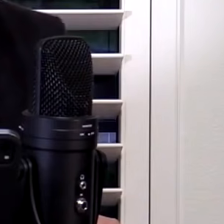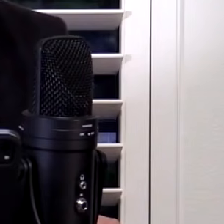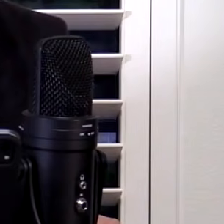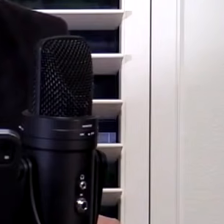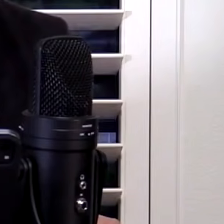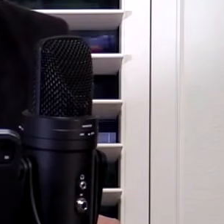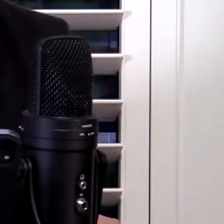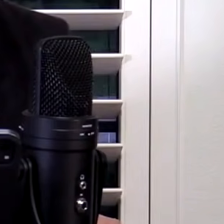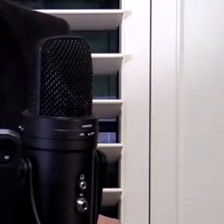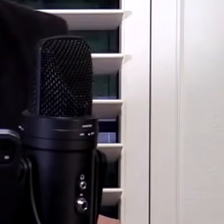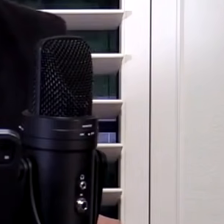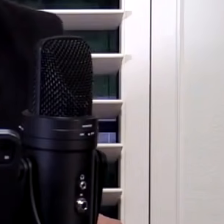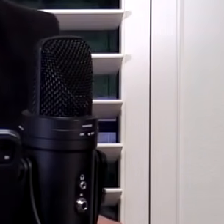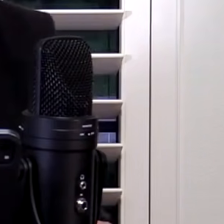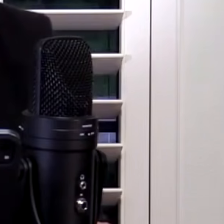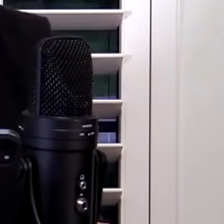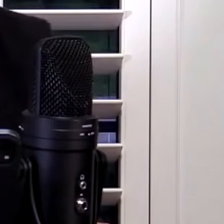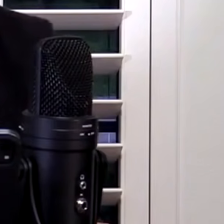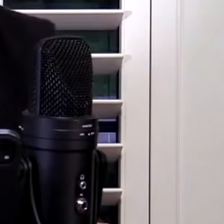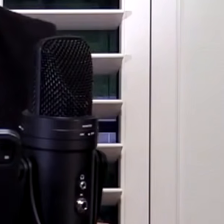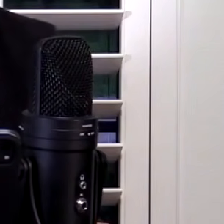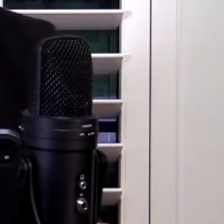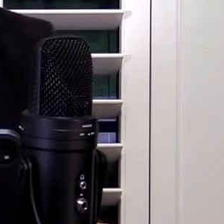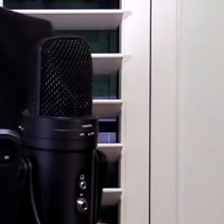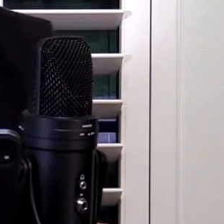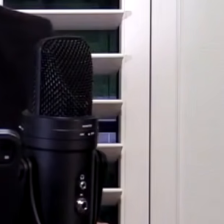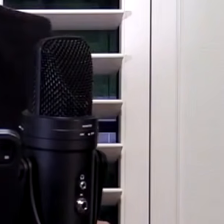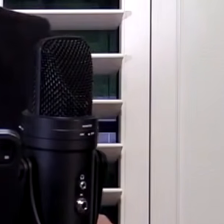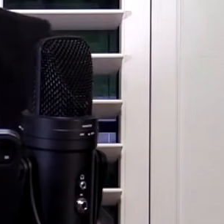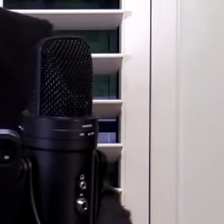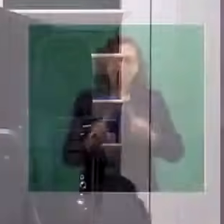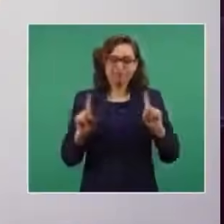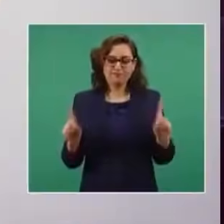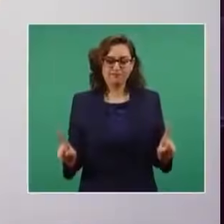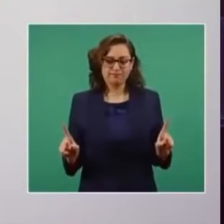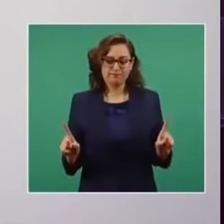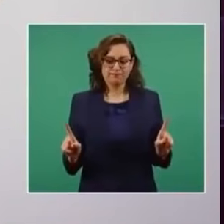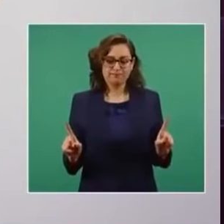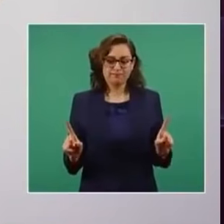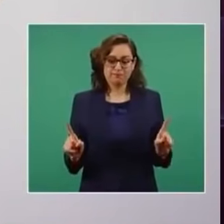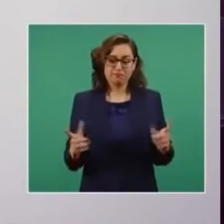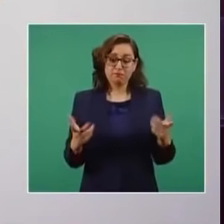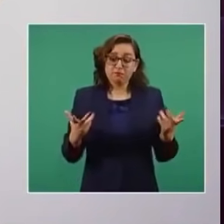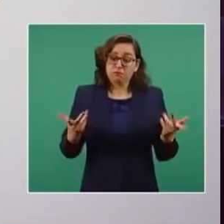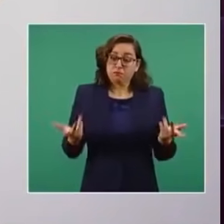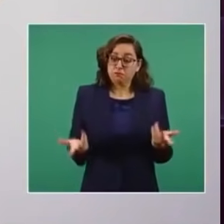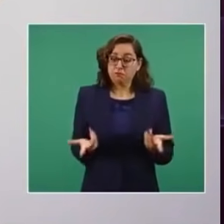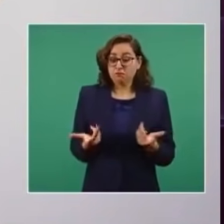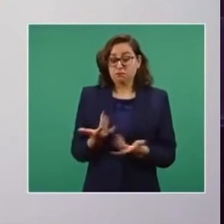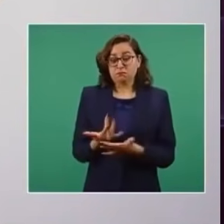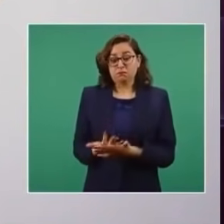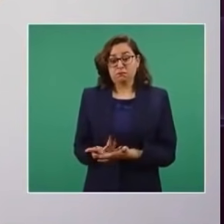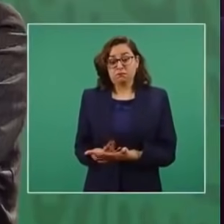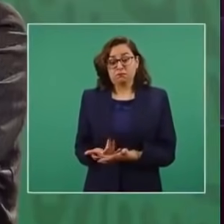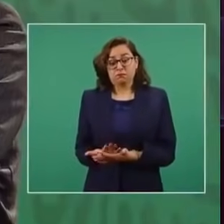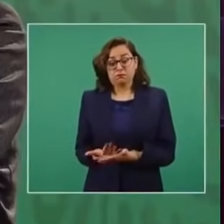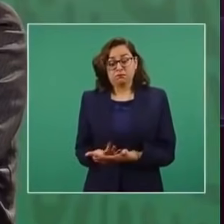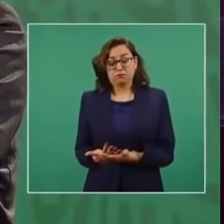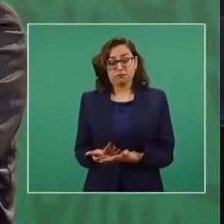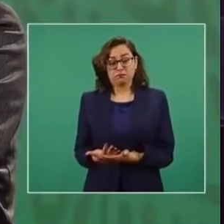delitos electorales corresponde a la Fiscalía General de la República. No nos adelantemos, hay que